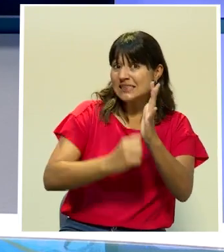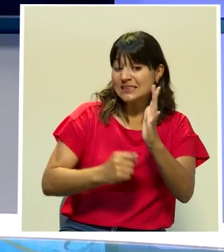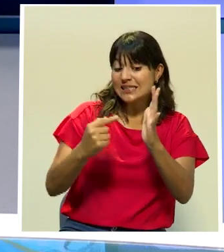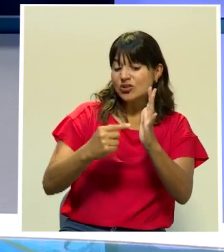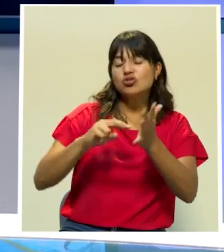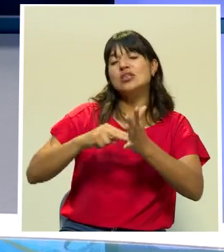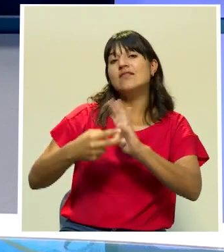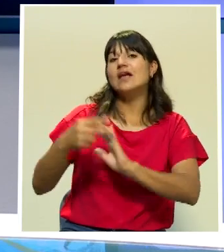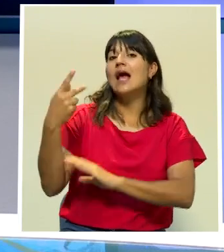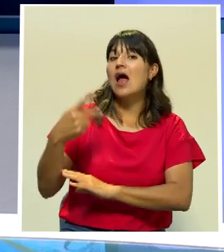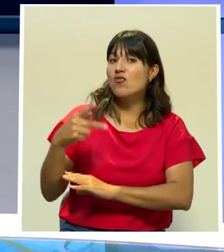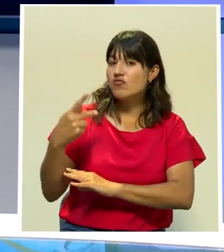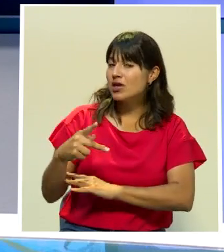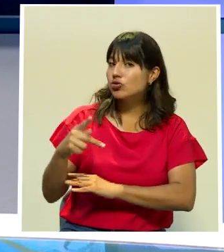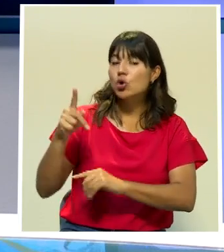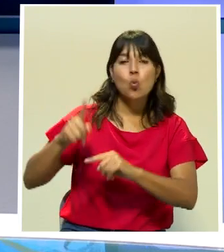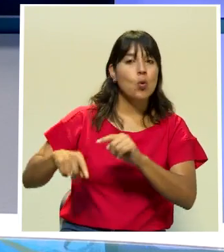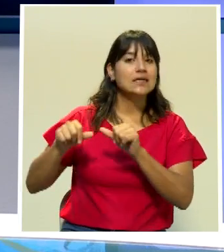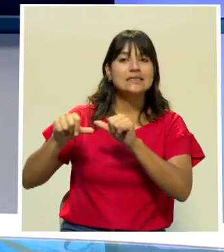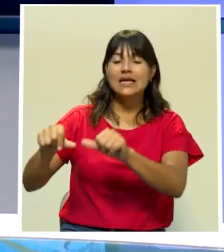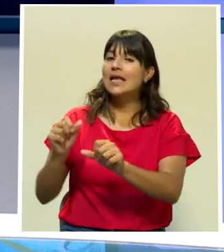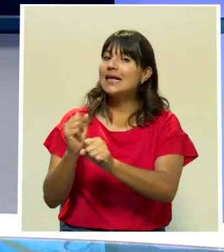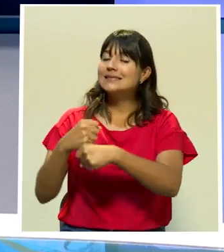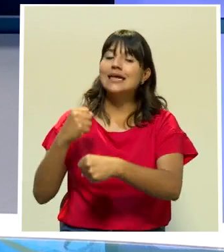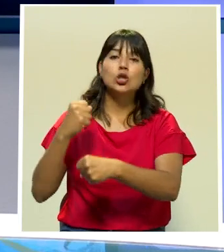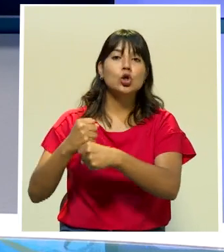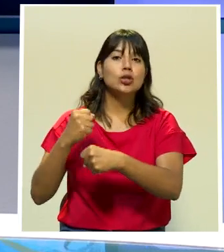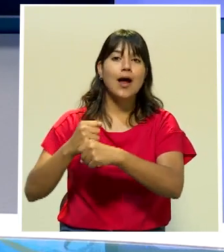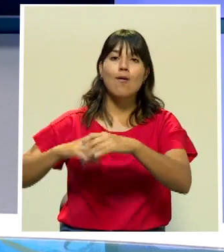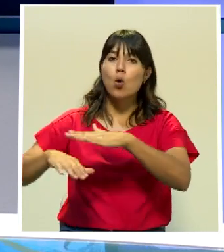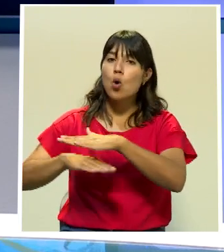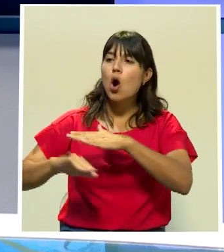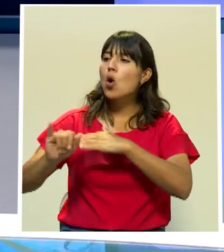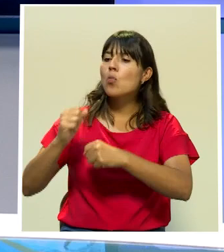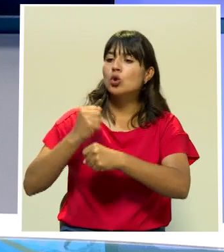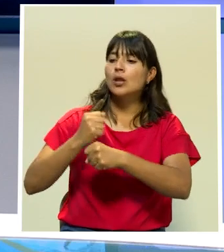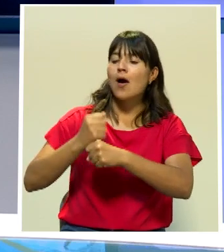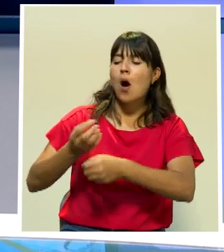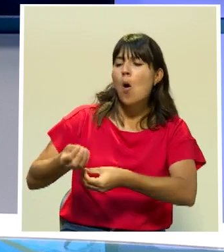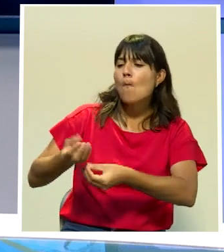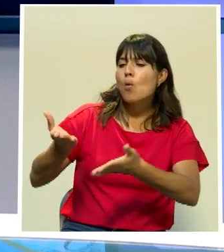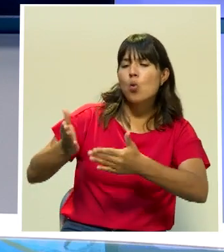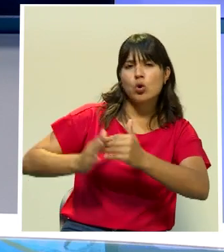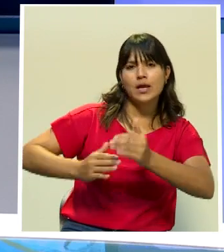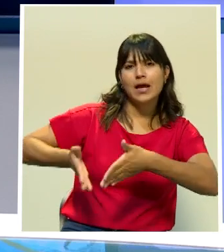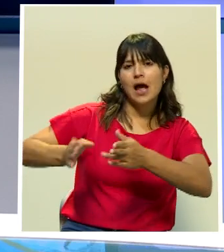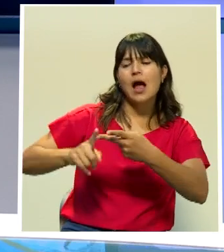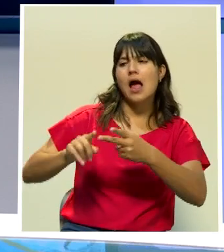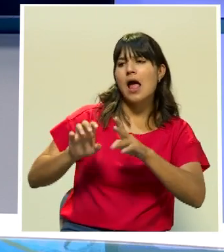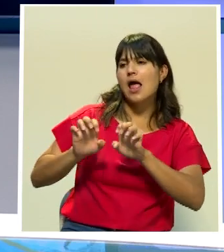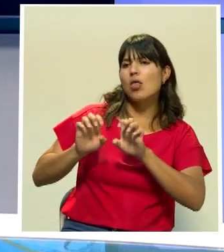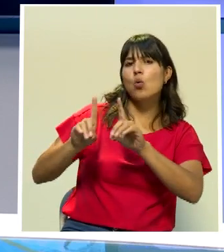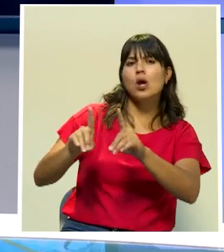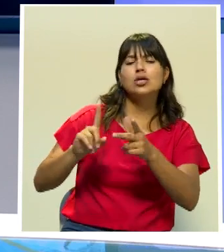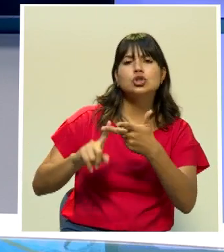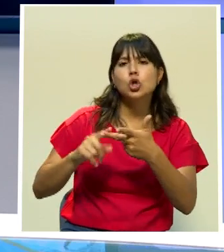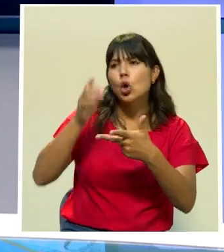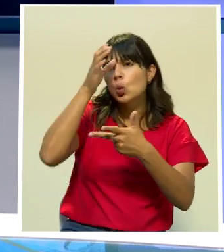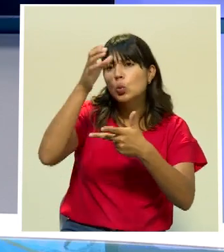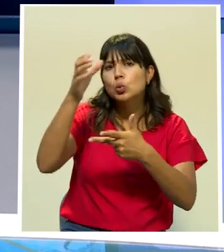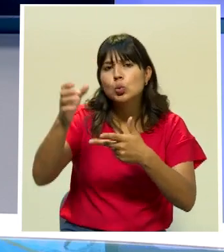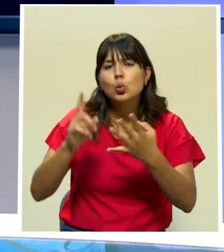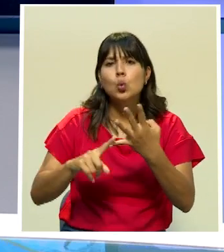tareas esenciales como las obras públicas, la educación, la cultura o el funcionamiento del Tribunal Supremo de